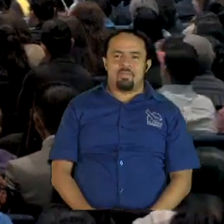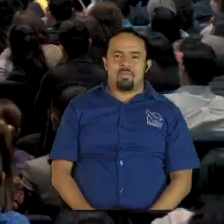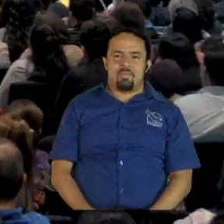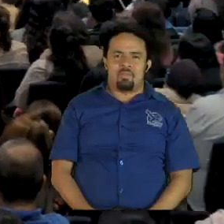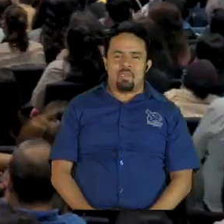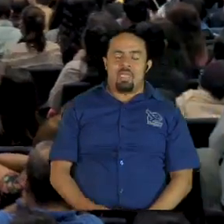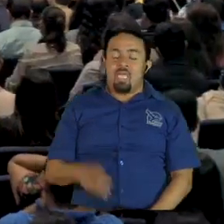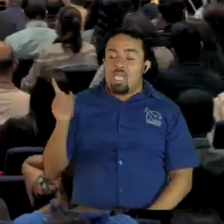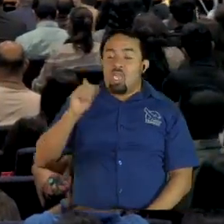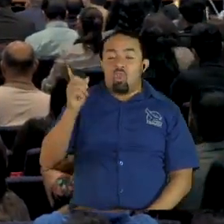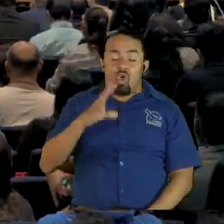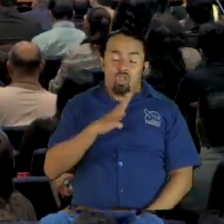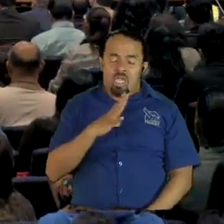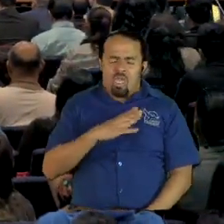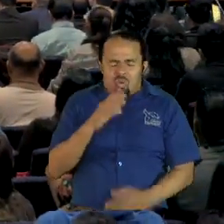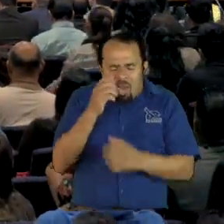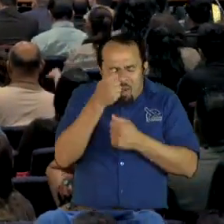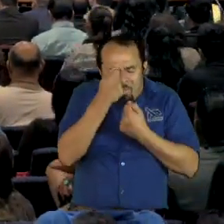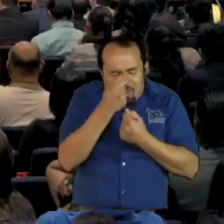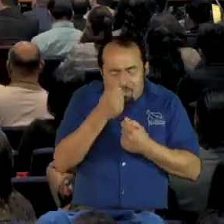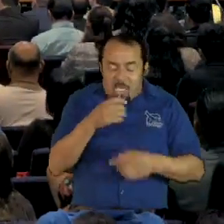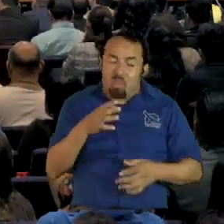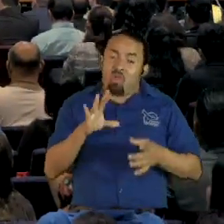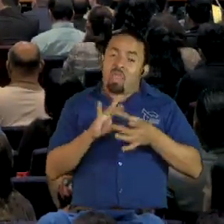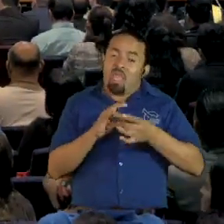Y no hay un arrepentimiento de corazón.